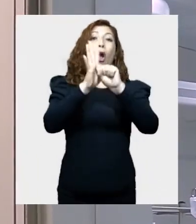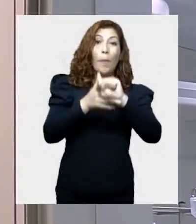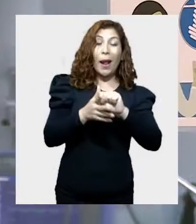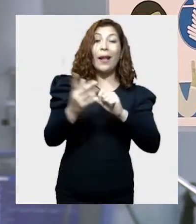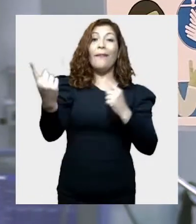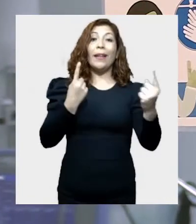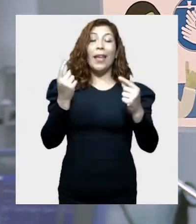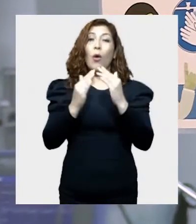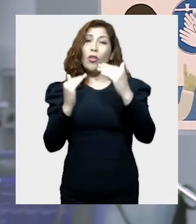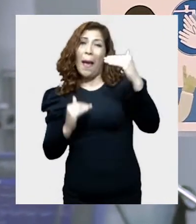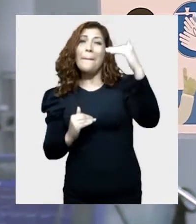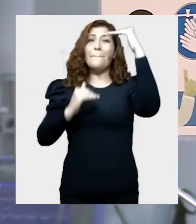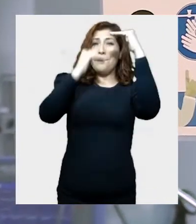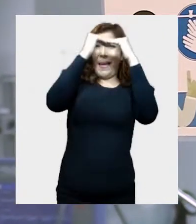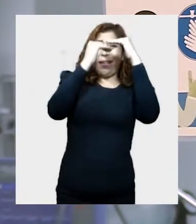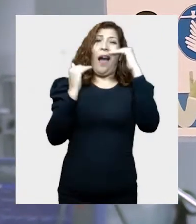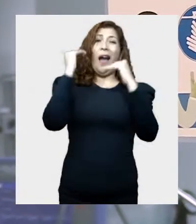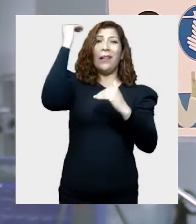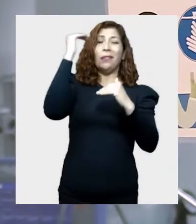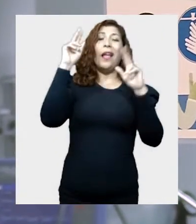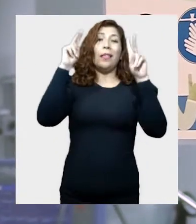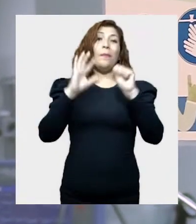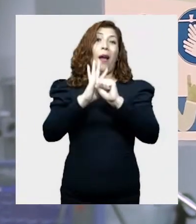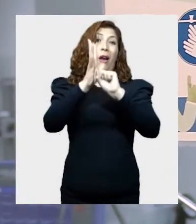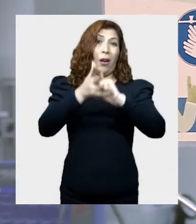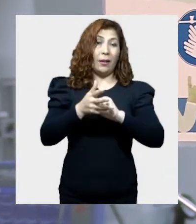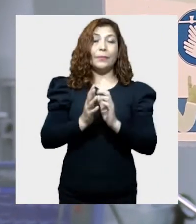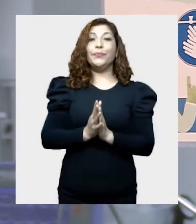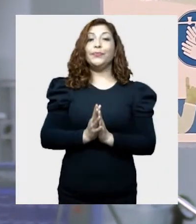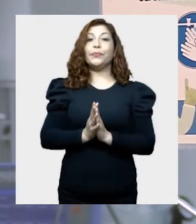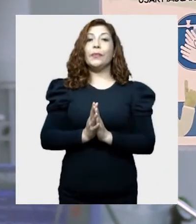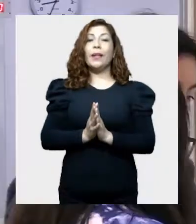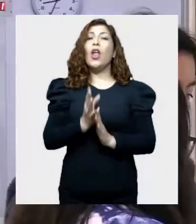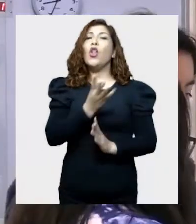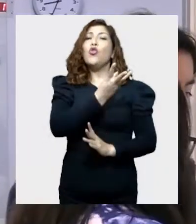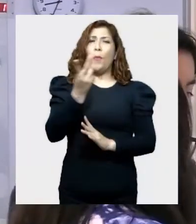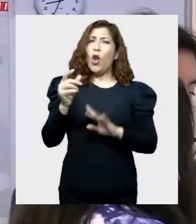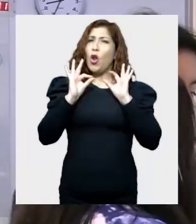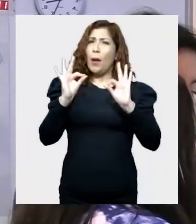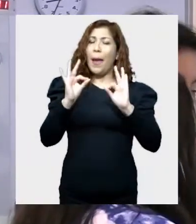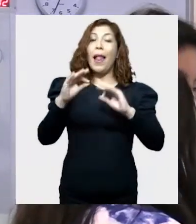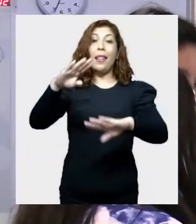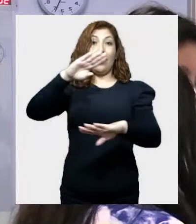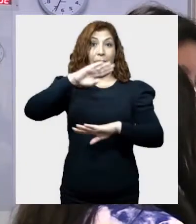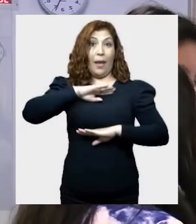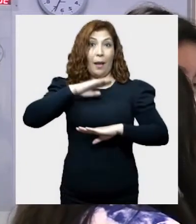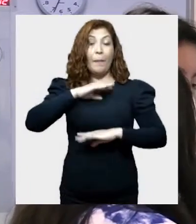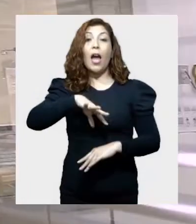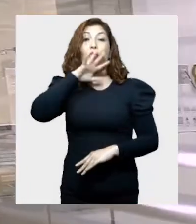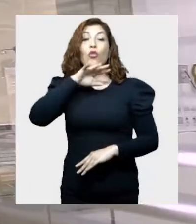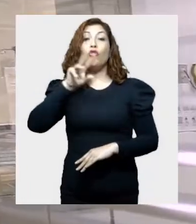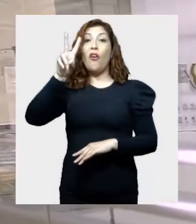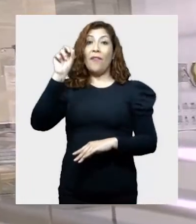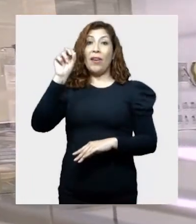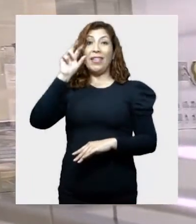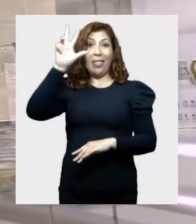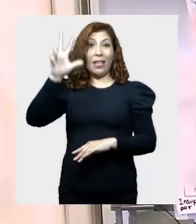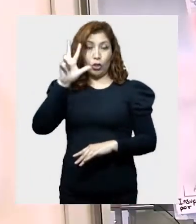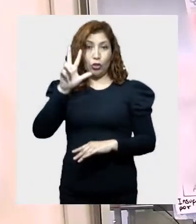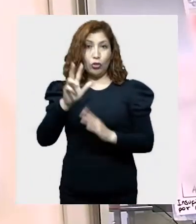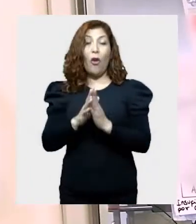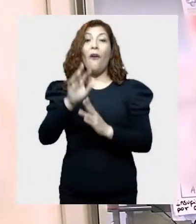el pic de la pandemia. El número habitual de camas críticas adulta en el 2018 era de